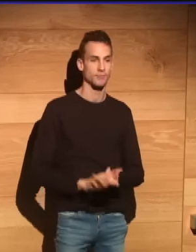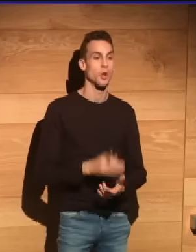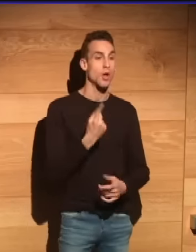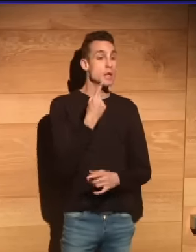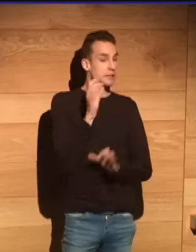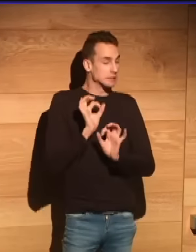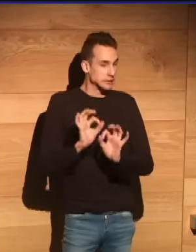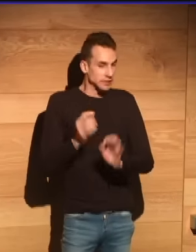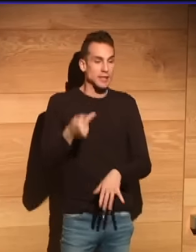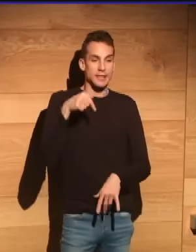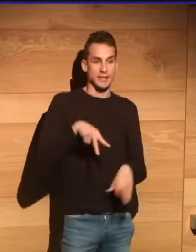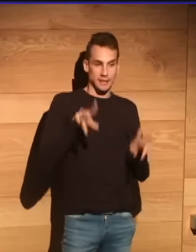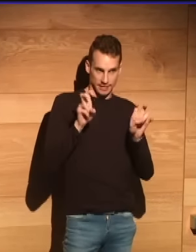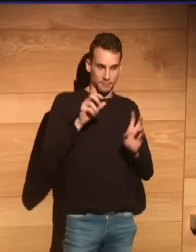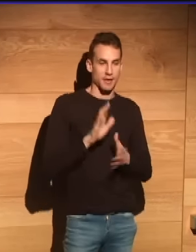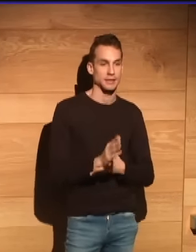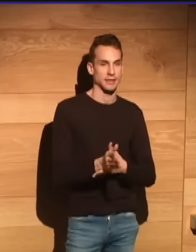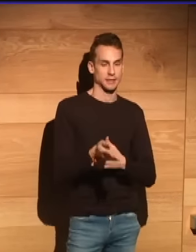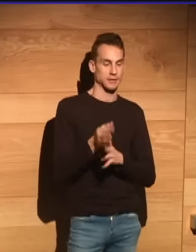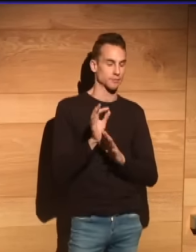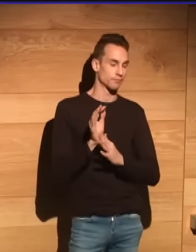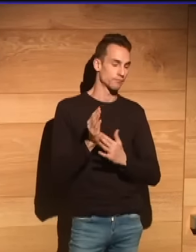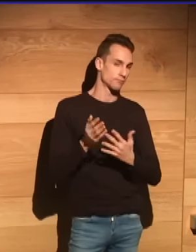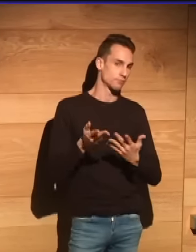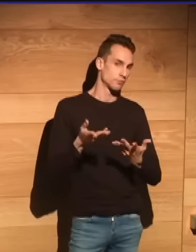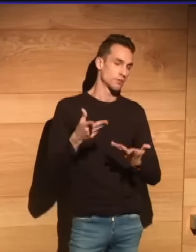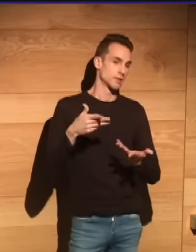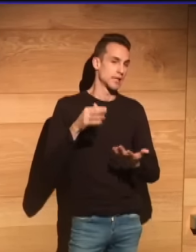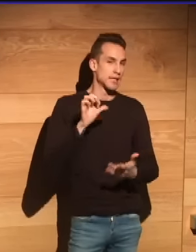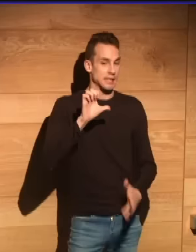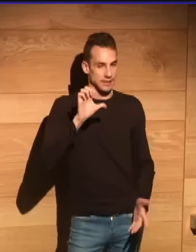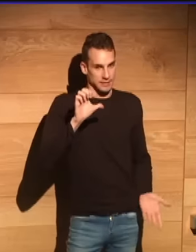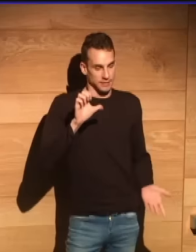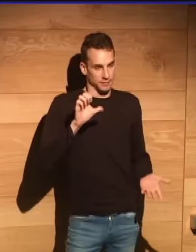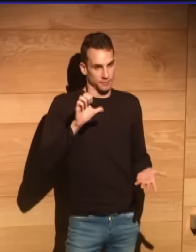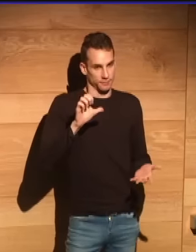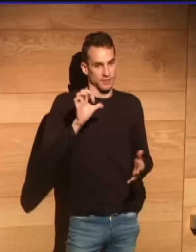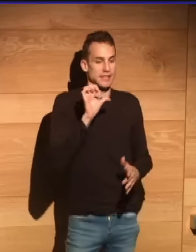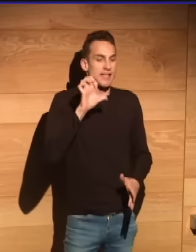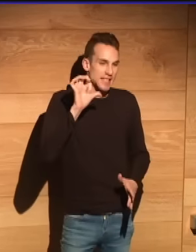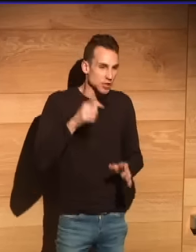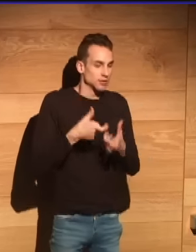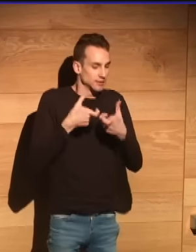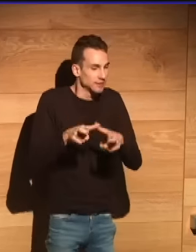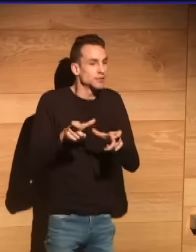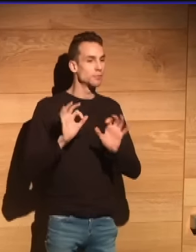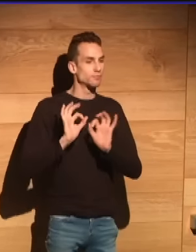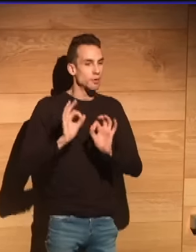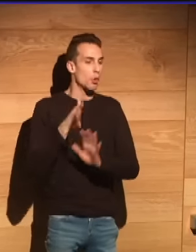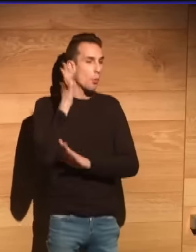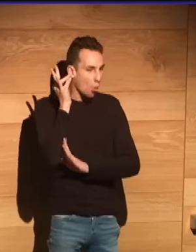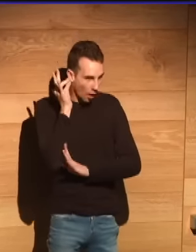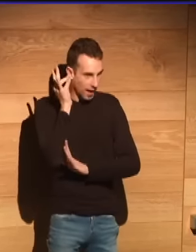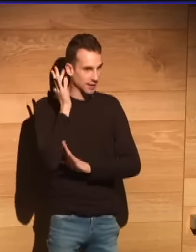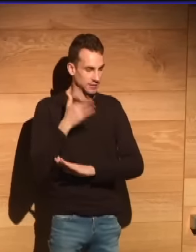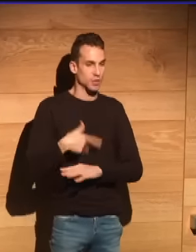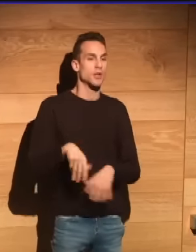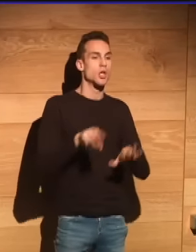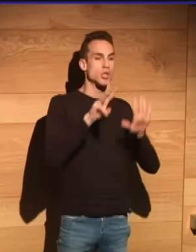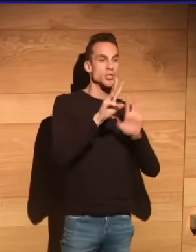el tema que estamos aquí, que es el sesgo debido precisamente otra vez a la falta de mujeres. O sea, el 85% de